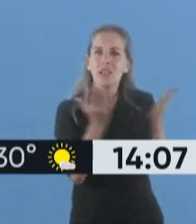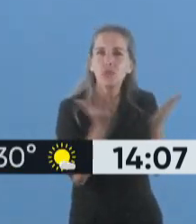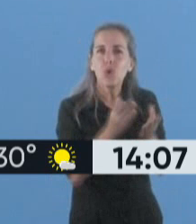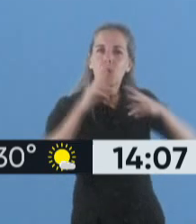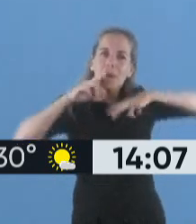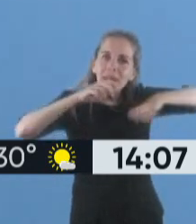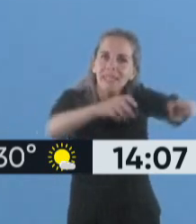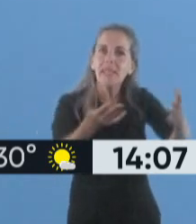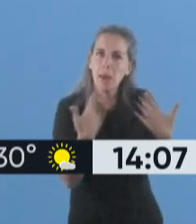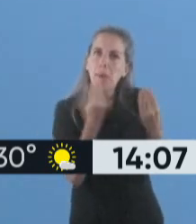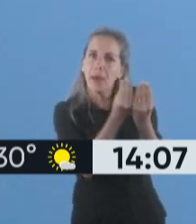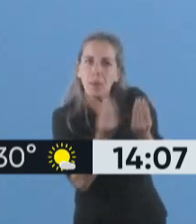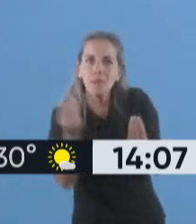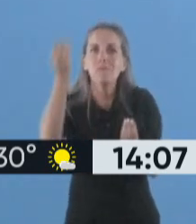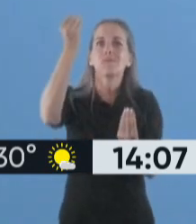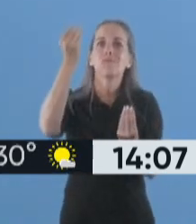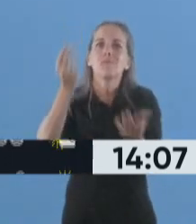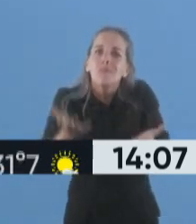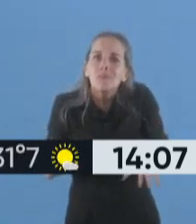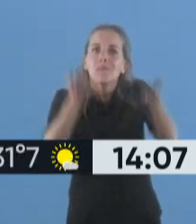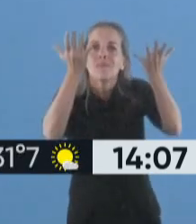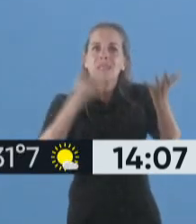conocimiento. Este es el tiempo que nos toca vivir.